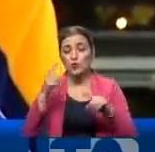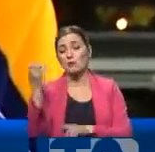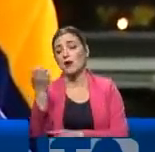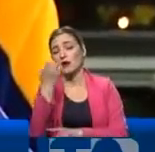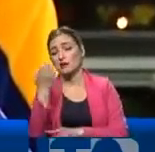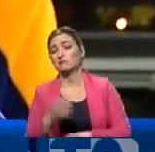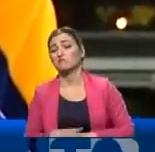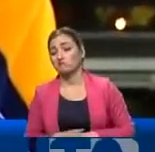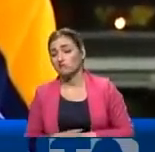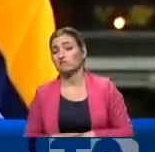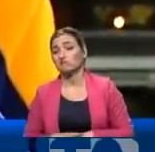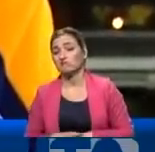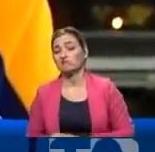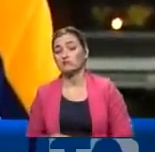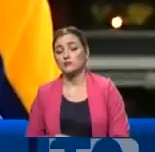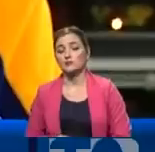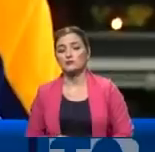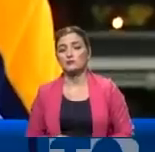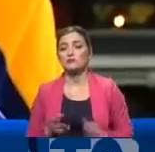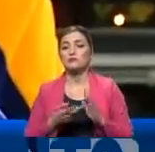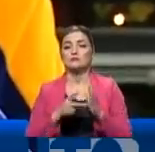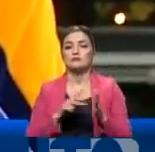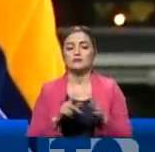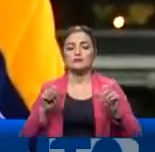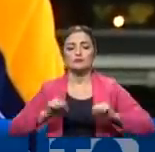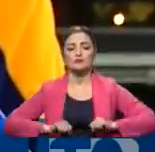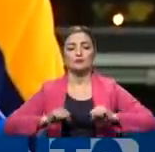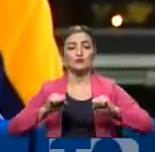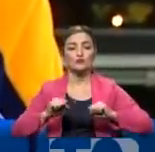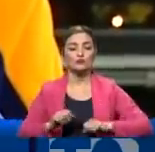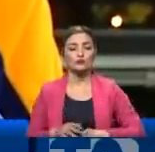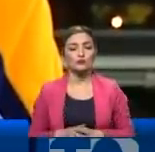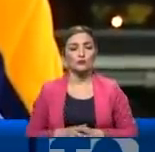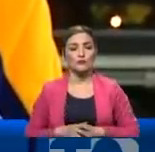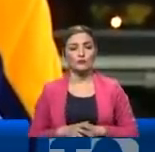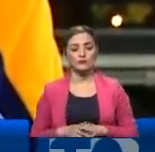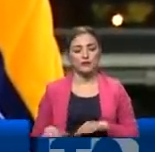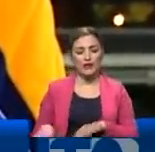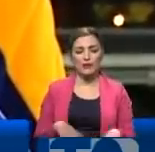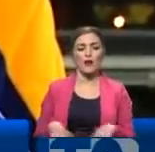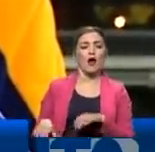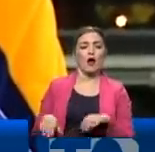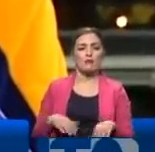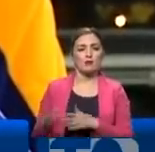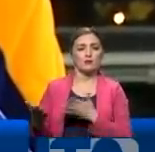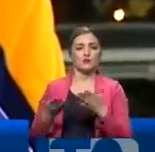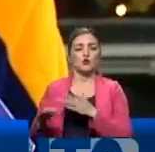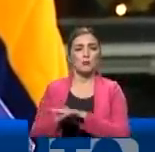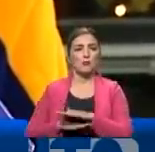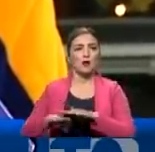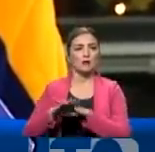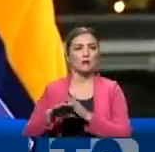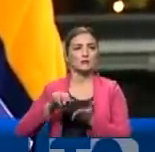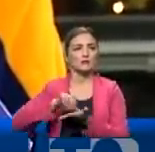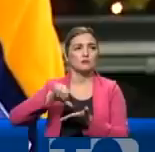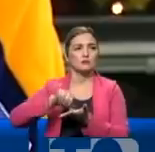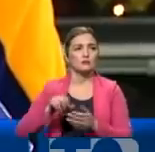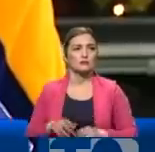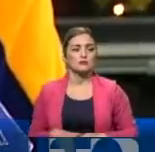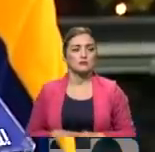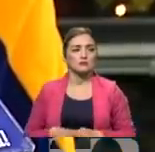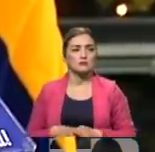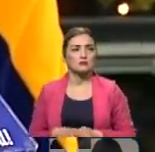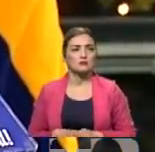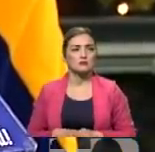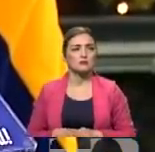emergencia la ciudad de Quito. Esto nos permitirá estar totalmente activos con los servicios básicos de la ciudad.